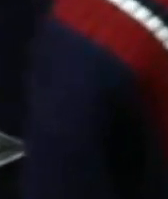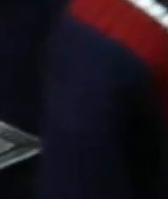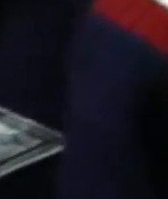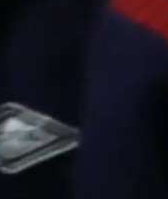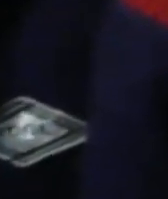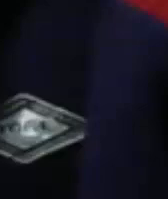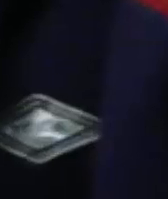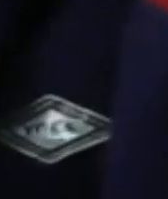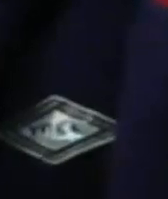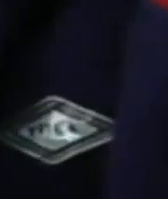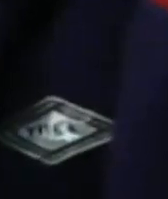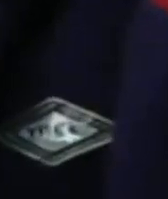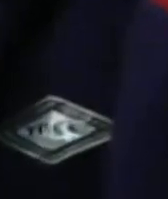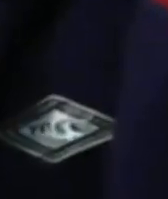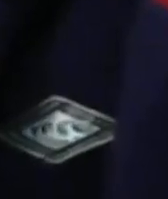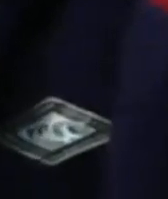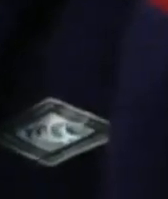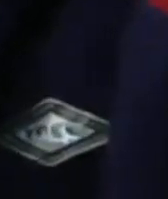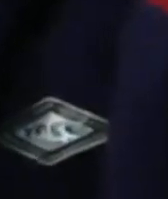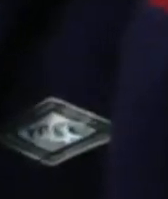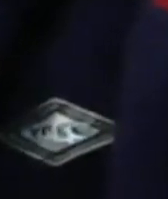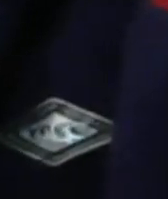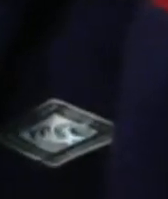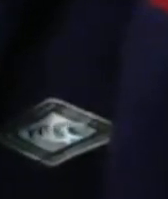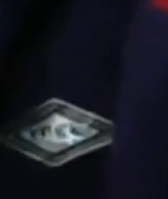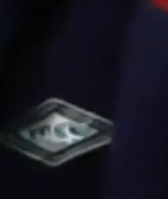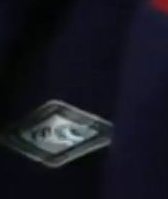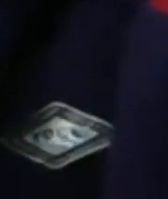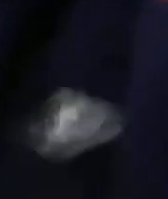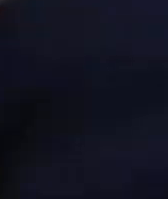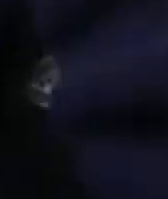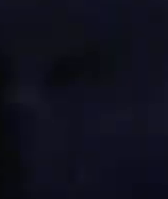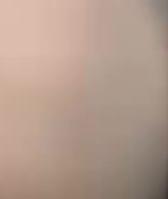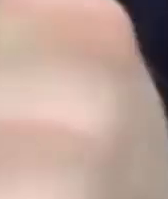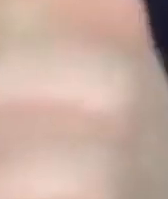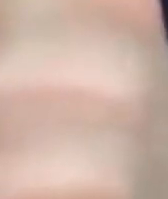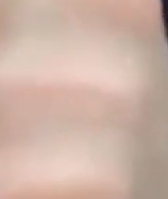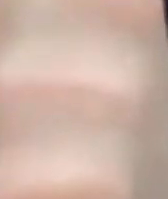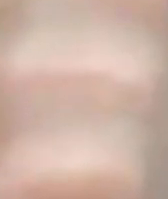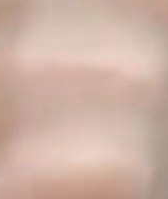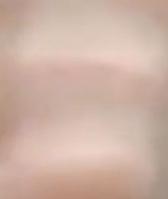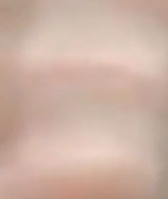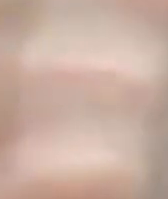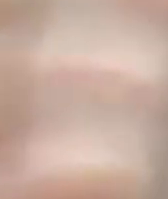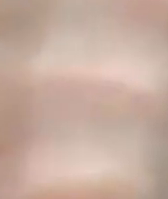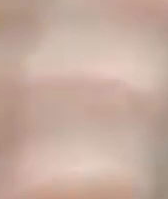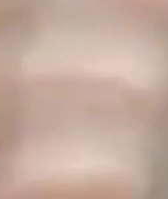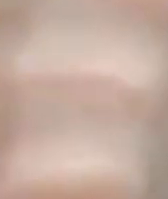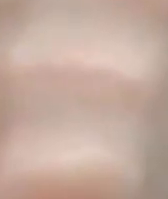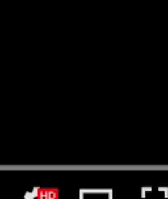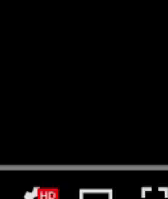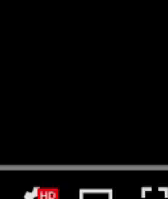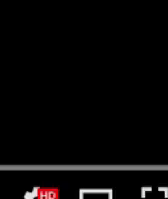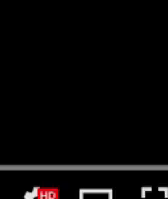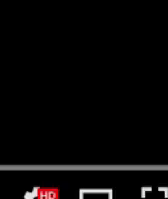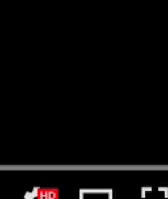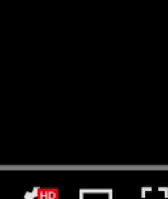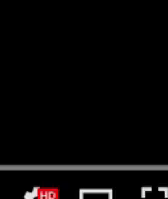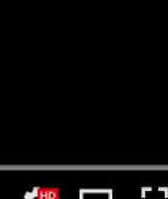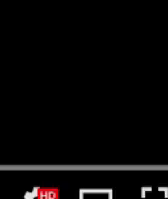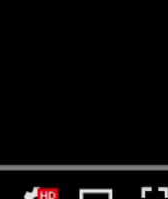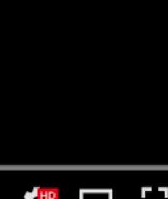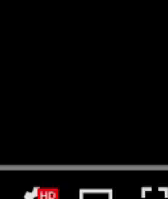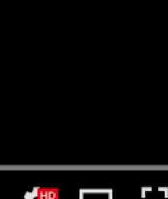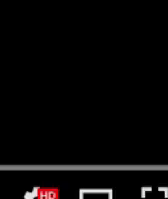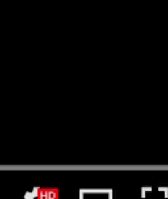hacer un pop. Así que nada, sin más que decir, chicos, vamos con lo bueno, empecemos con la video reacción. Así que allá vamos, pónganse cómodos y comencemos. Y bueno,